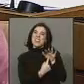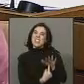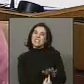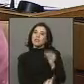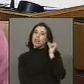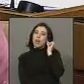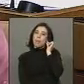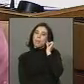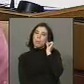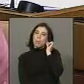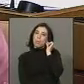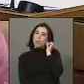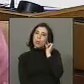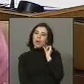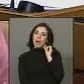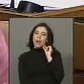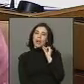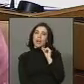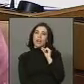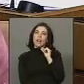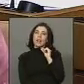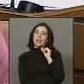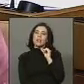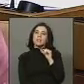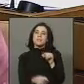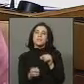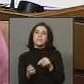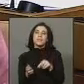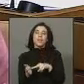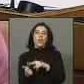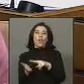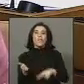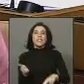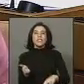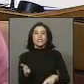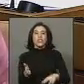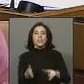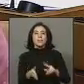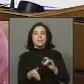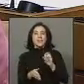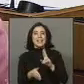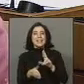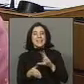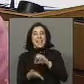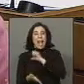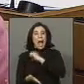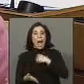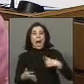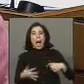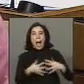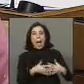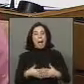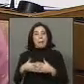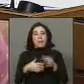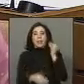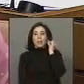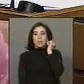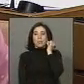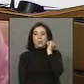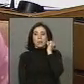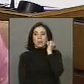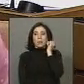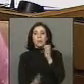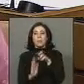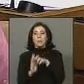Mujer y la Convención Interamericana para Prevenir, Sancionar y Erradicar la Violencia contra las Mujeres,